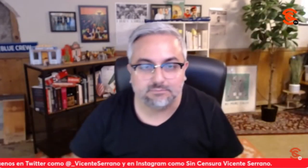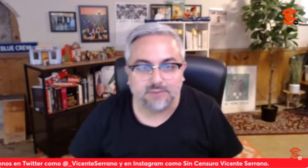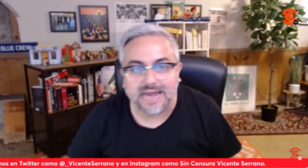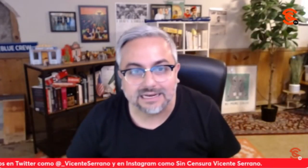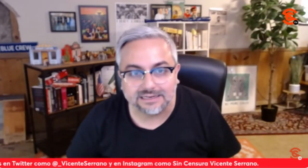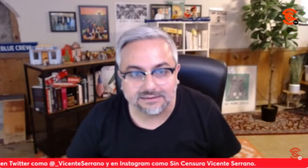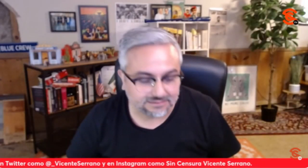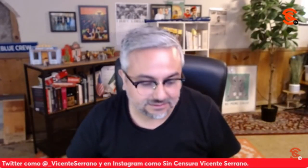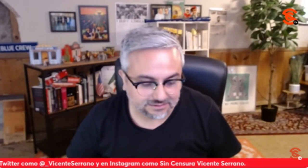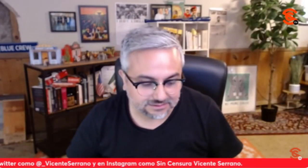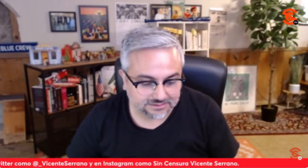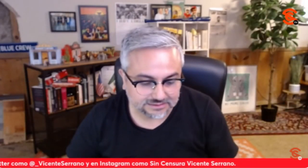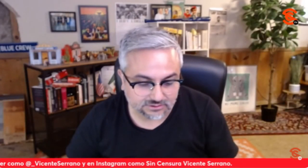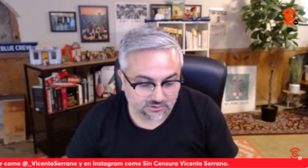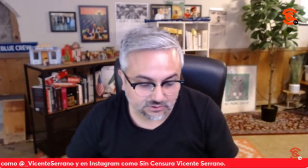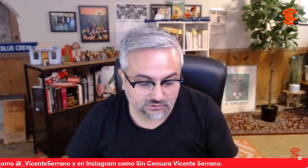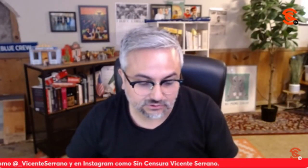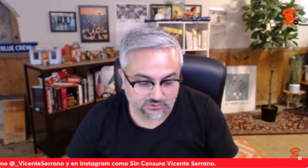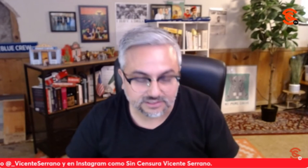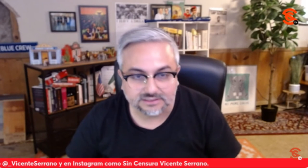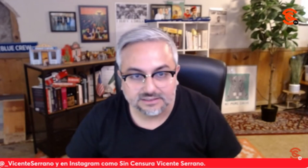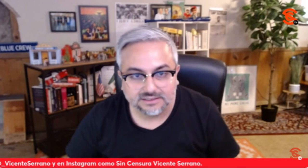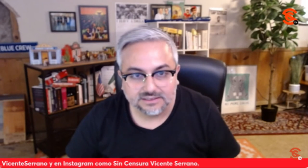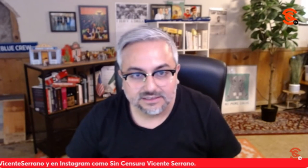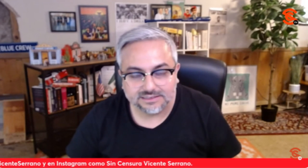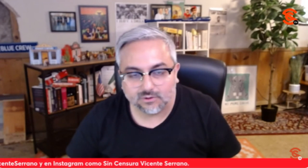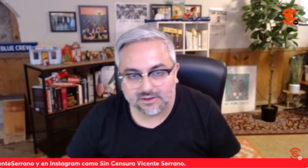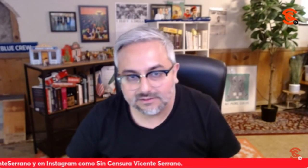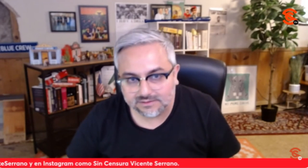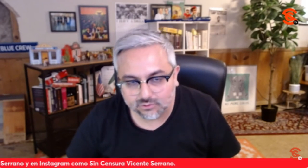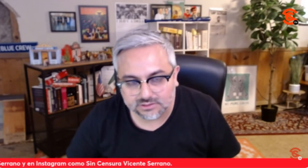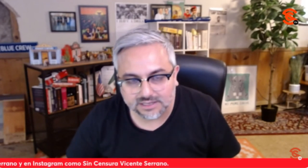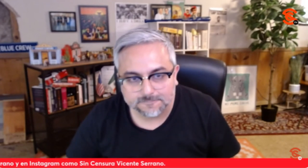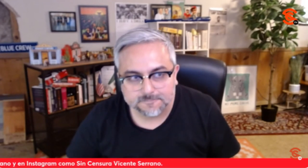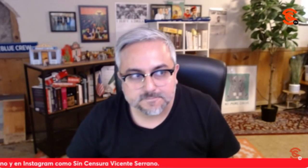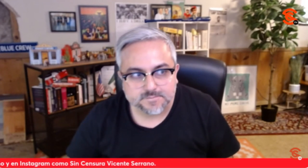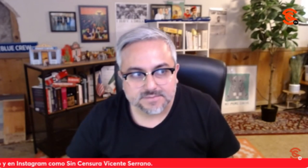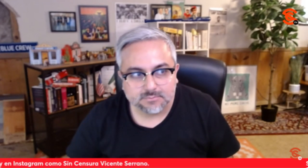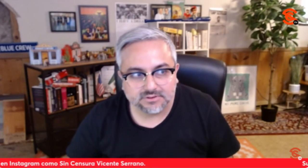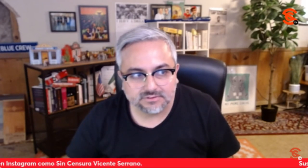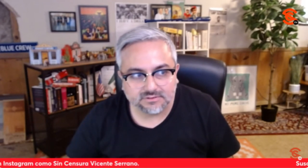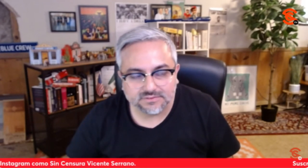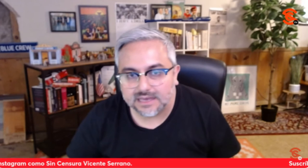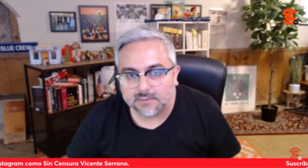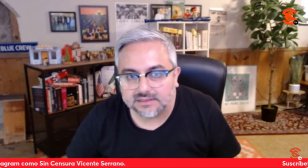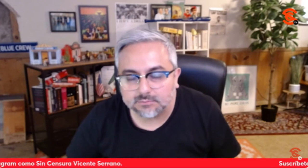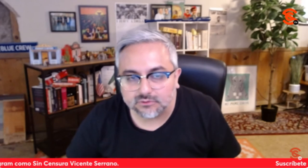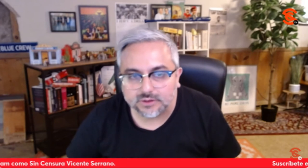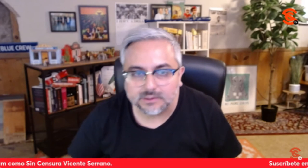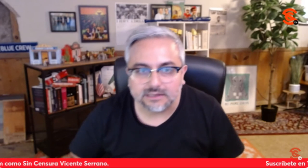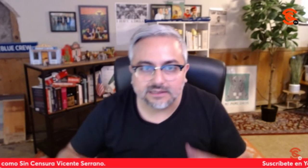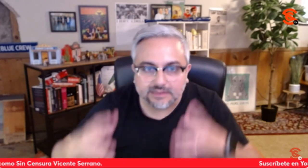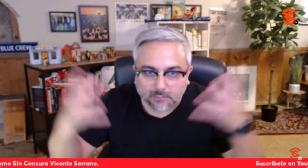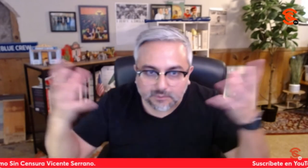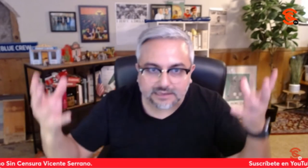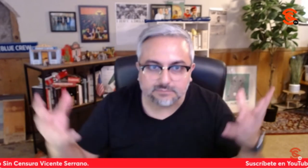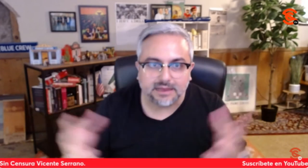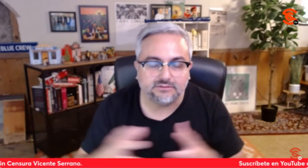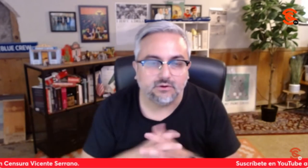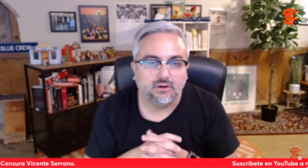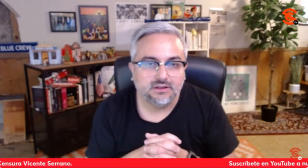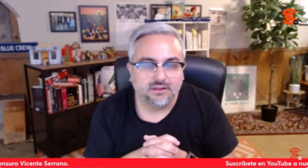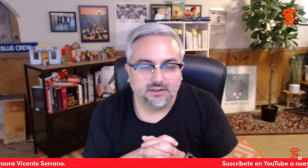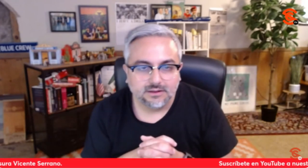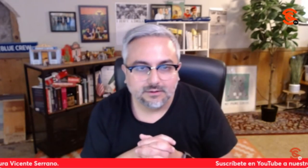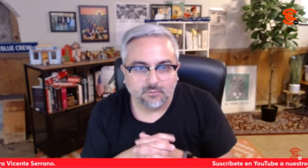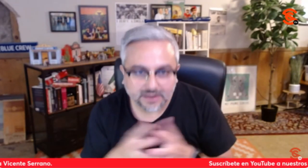para dispararle, ¿no? A Colosio, en algo que resulta, pues, físicamente imposible en el tiempo y el